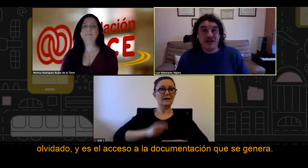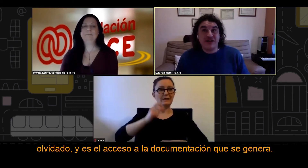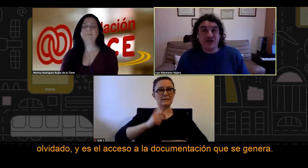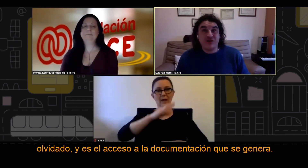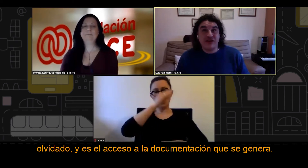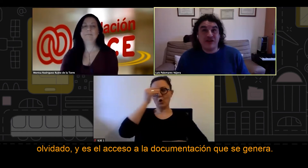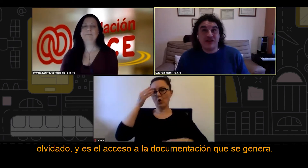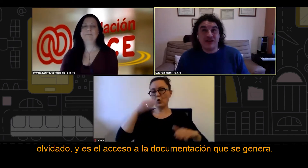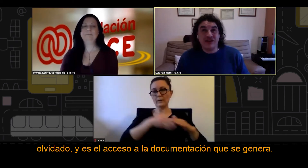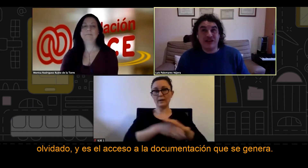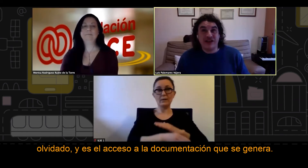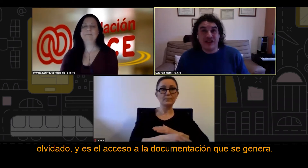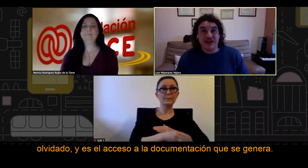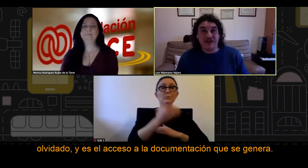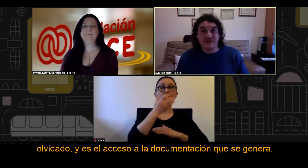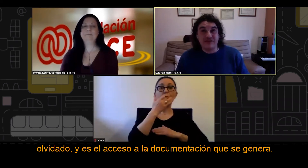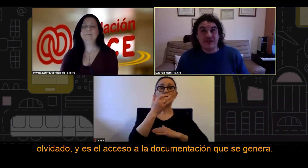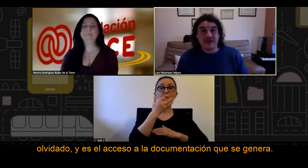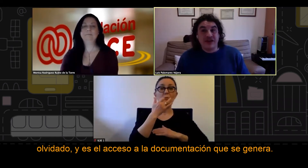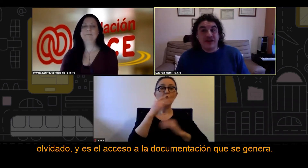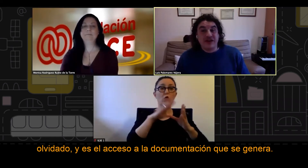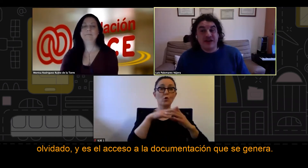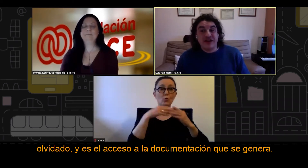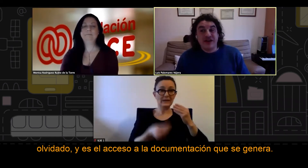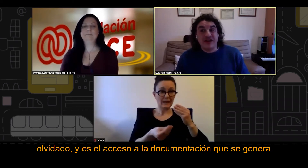la documentación que se genera.